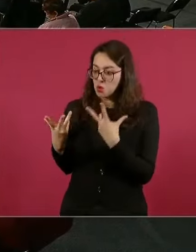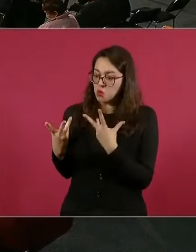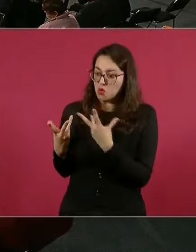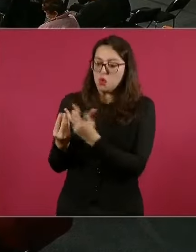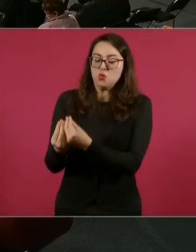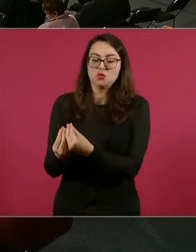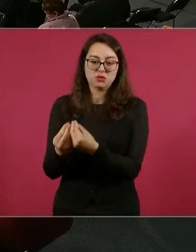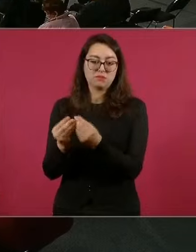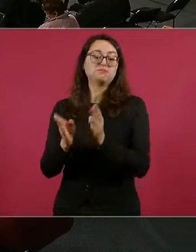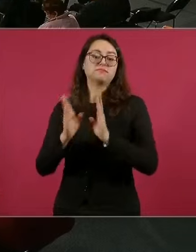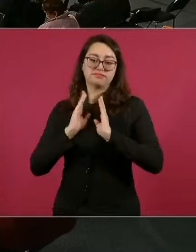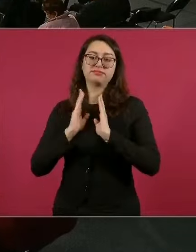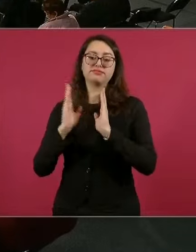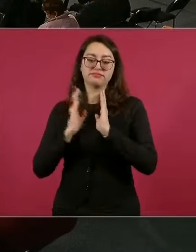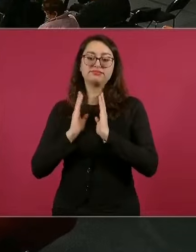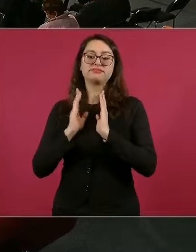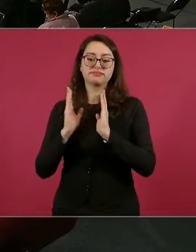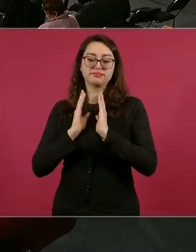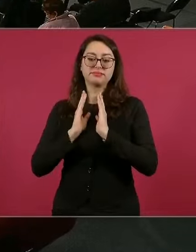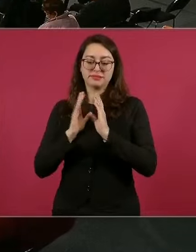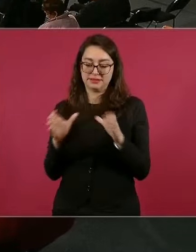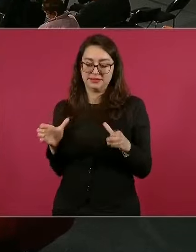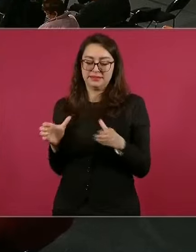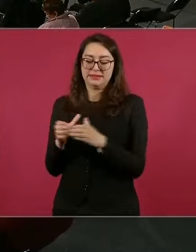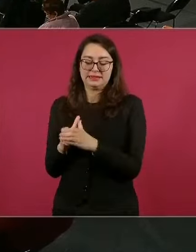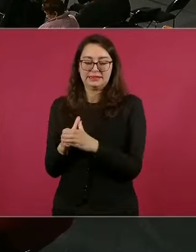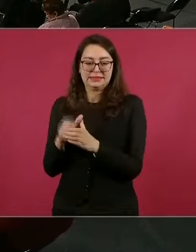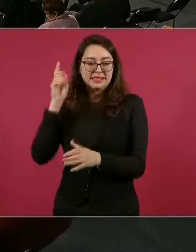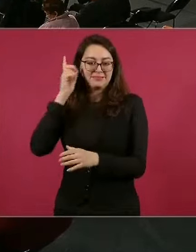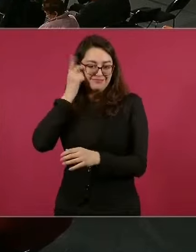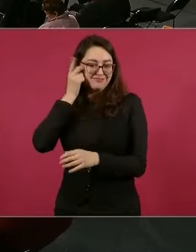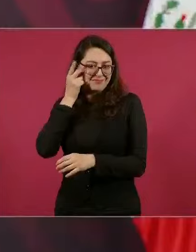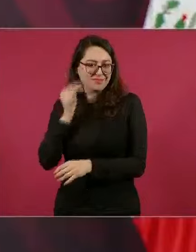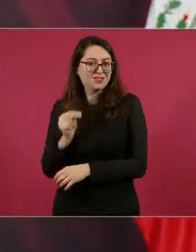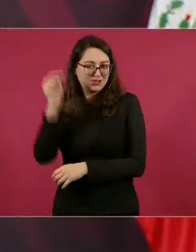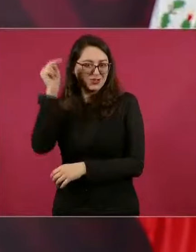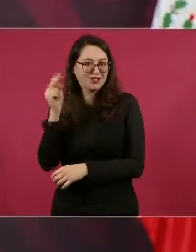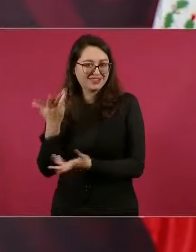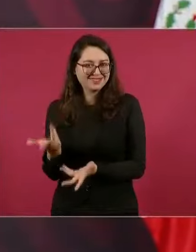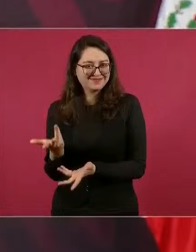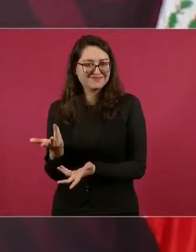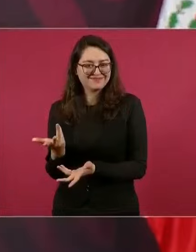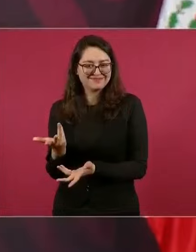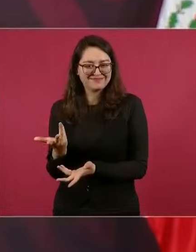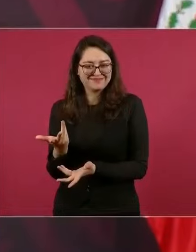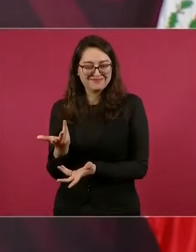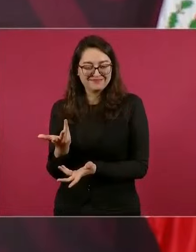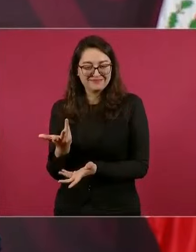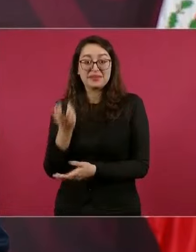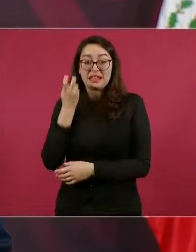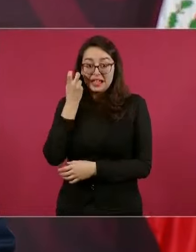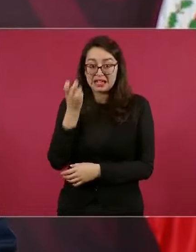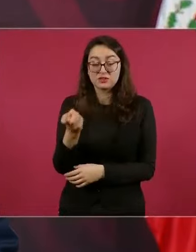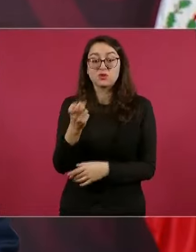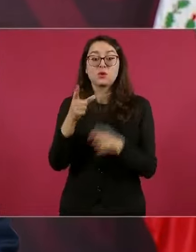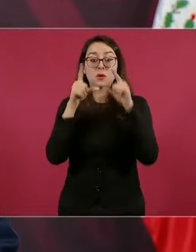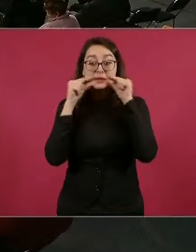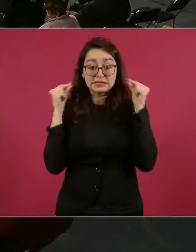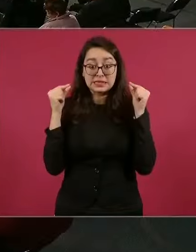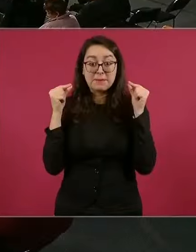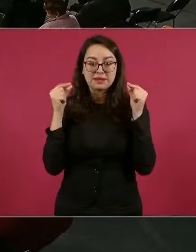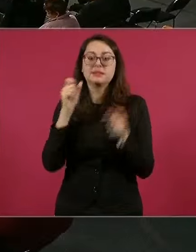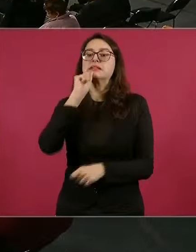Exactamente. Yo creo que debemos ser con mucho cuidado y con mucha claridad. Se investigó, Estados Unidos investigó al gobierno